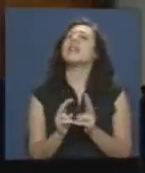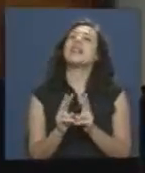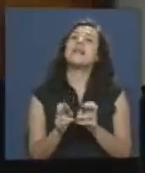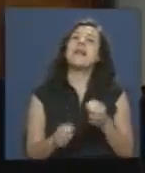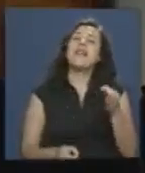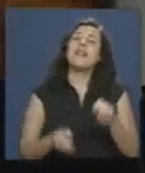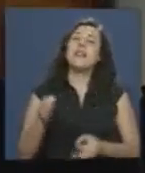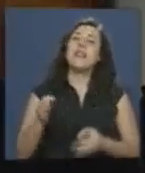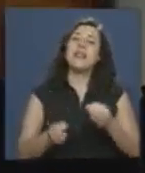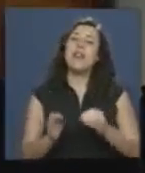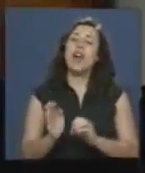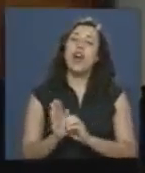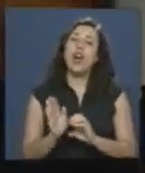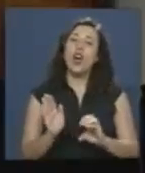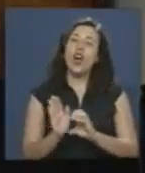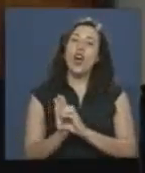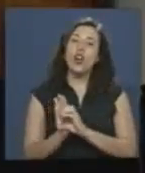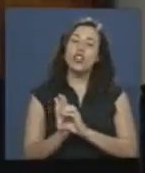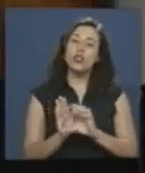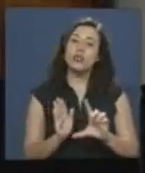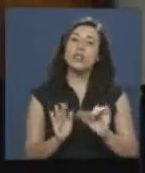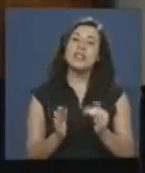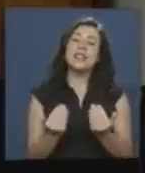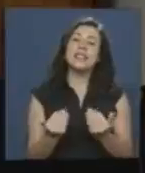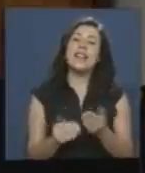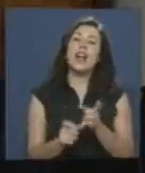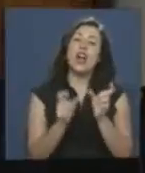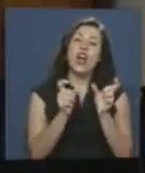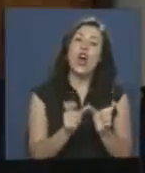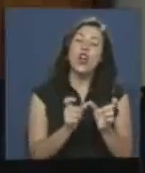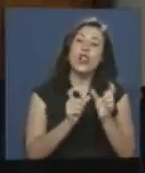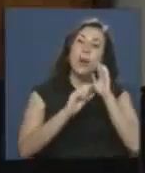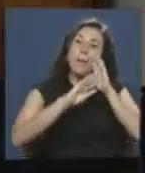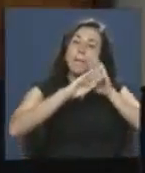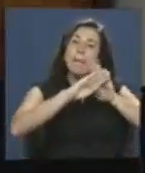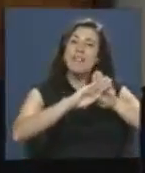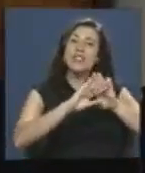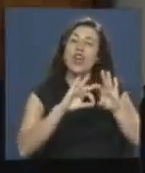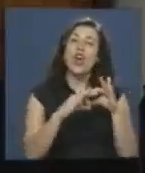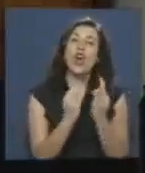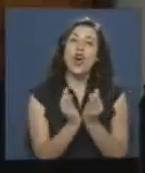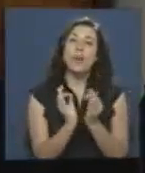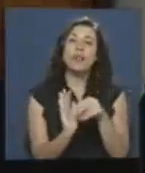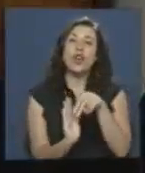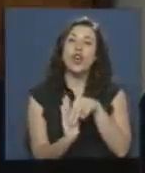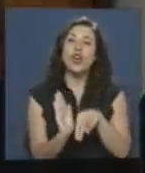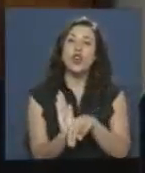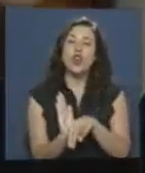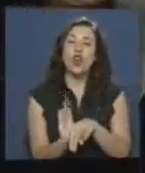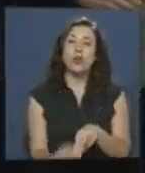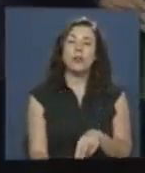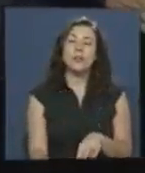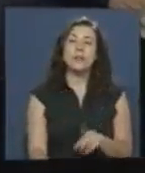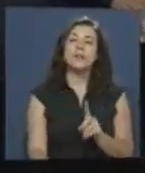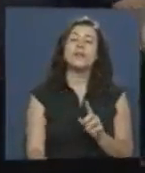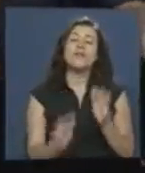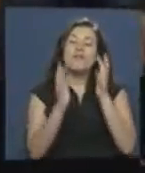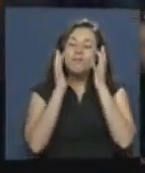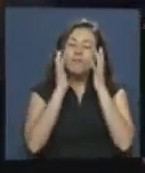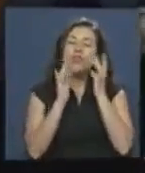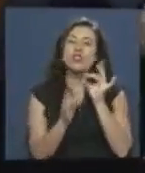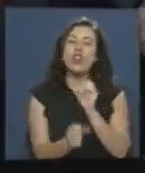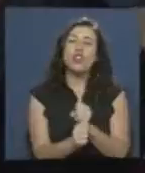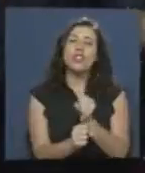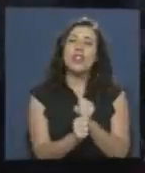Tribunal Constitucional y si es necesario someter un control preventivo total a las normas, sino más bien nos abocamos al